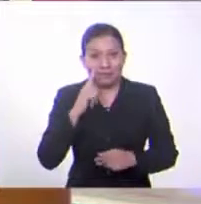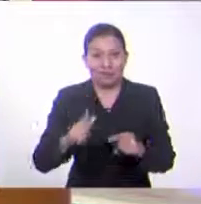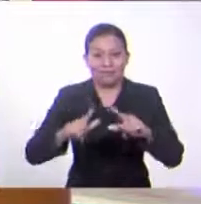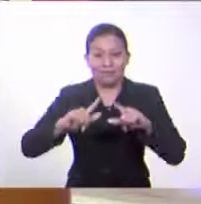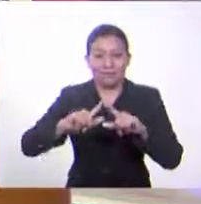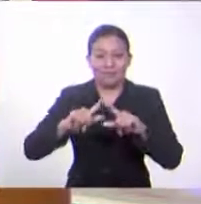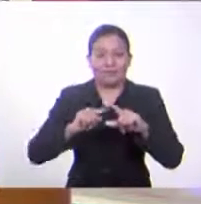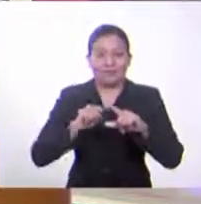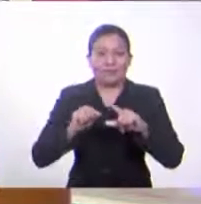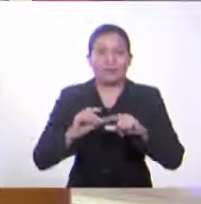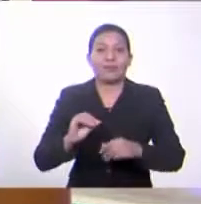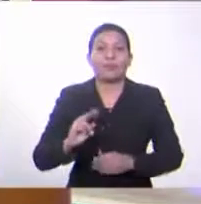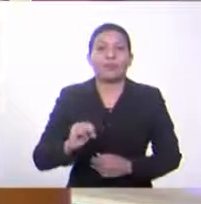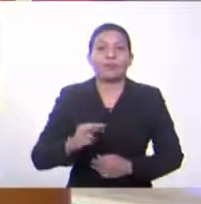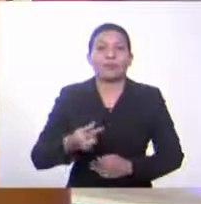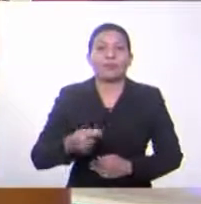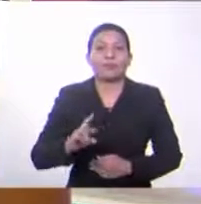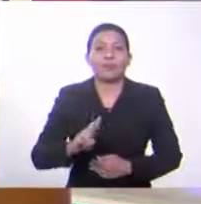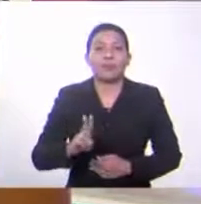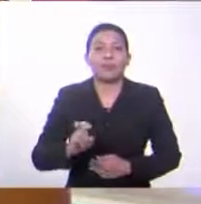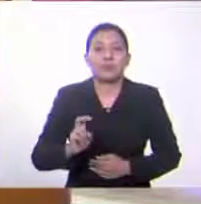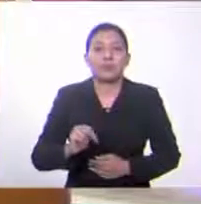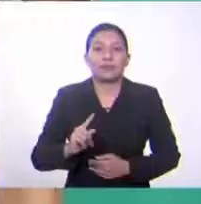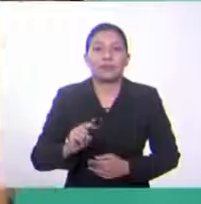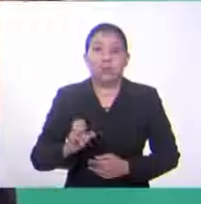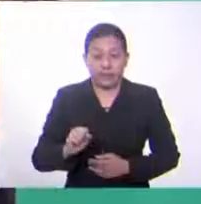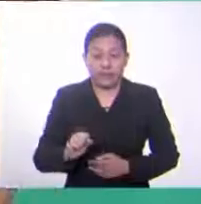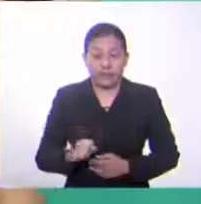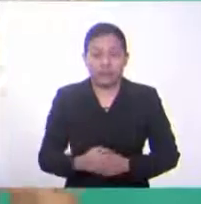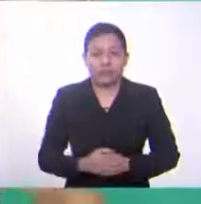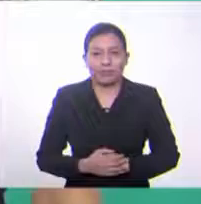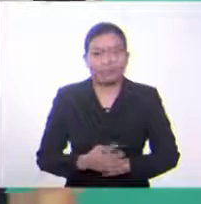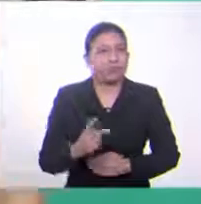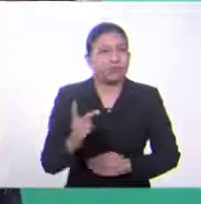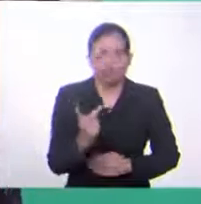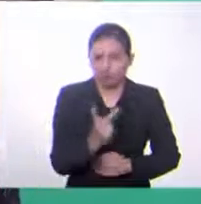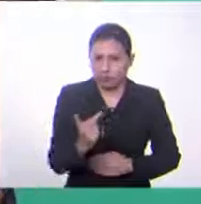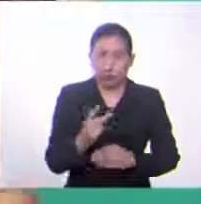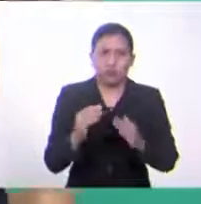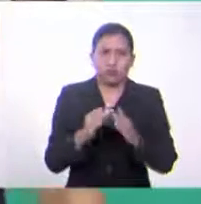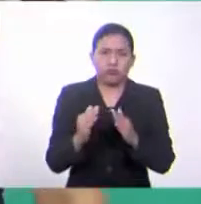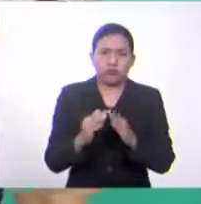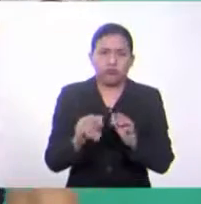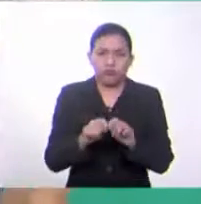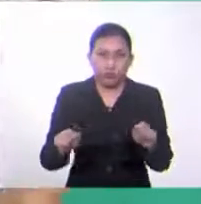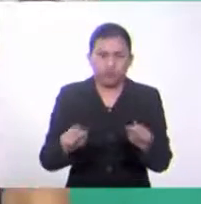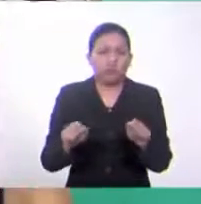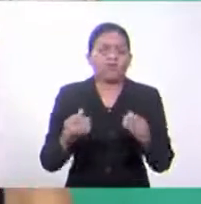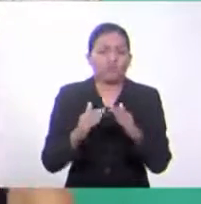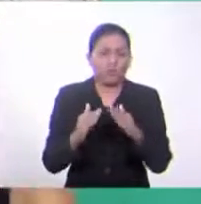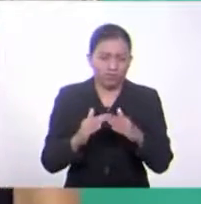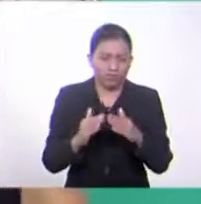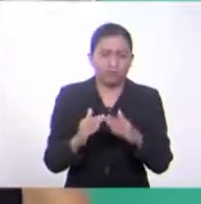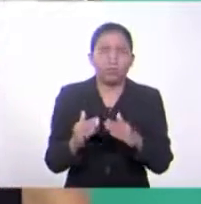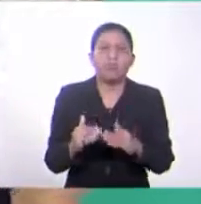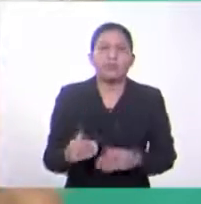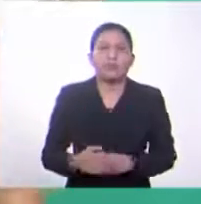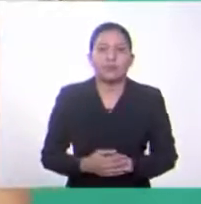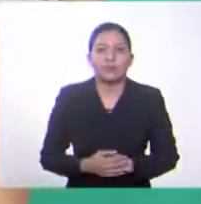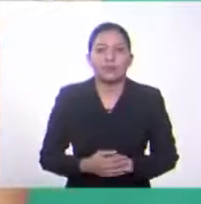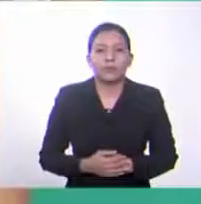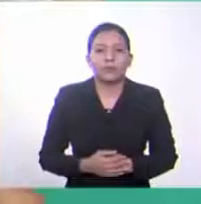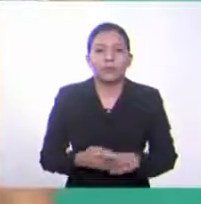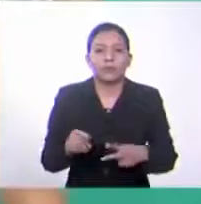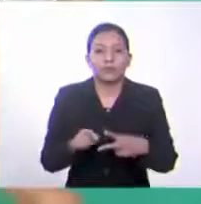congruentes, ¿qué podemos decir? Bueno, ya tenemos que sus lados correspondientes son iguales, sus